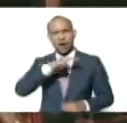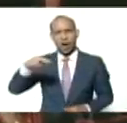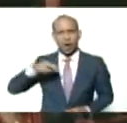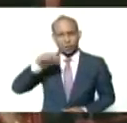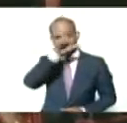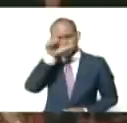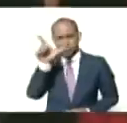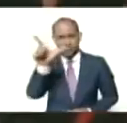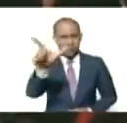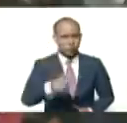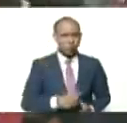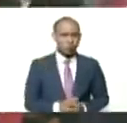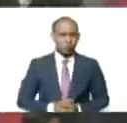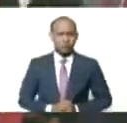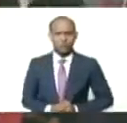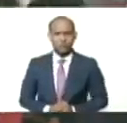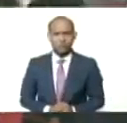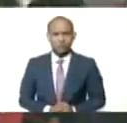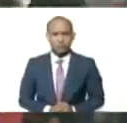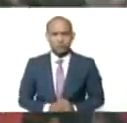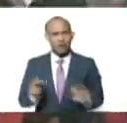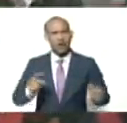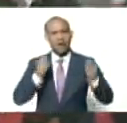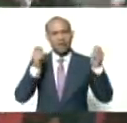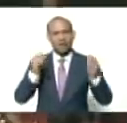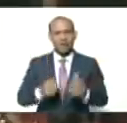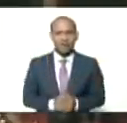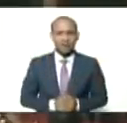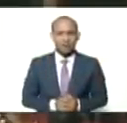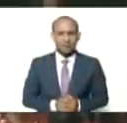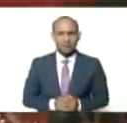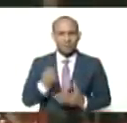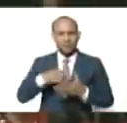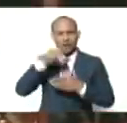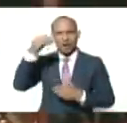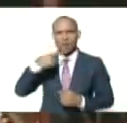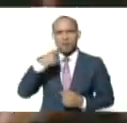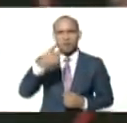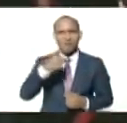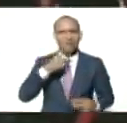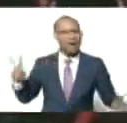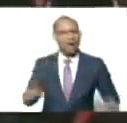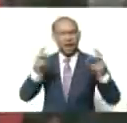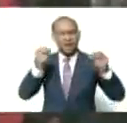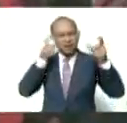Partido Socialista Unido de Venezuela! Y desde el alma decimos ¡que viva